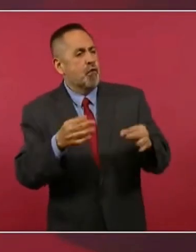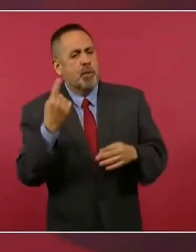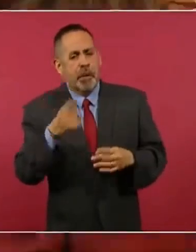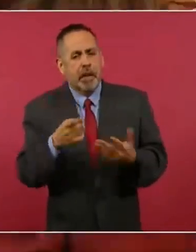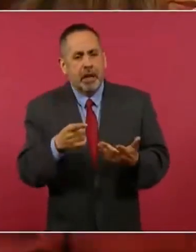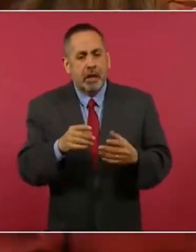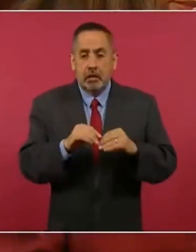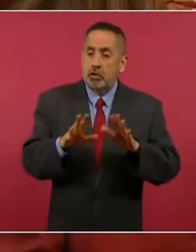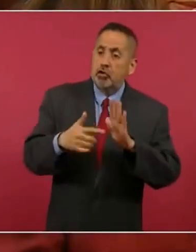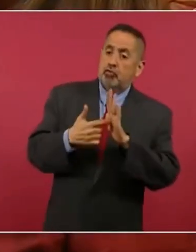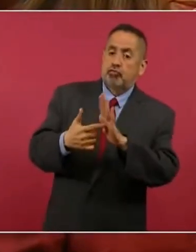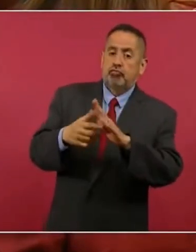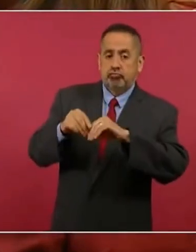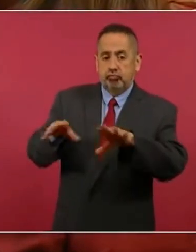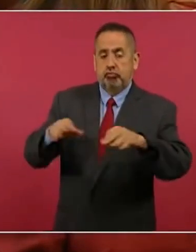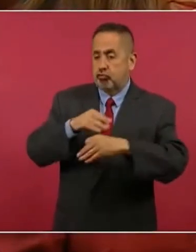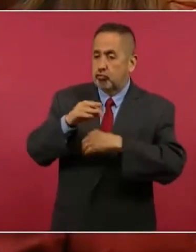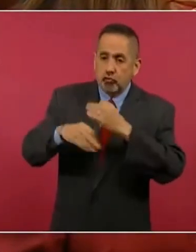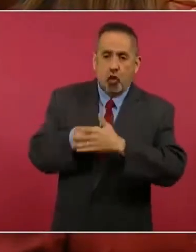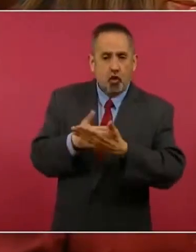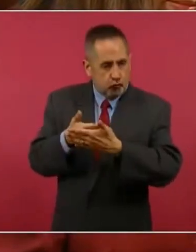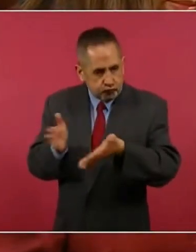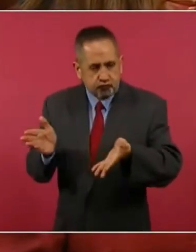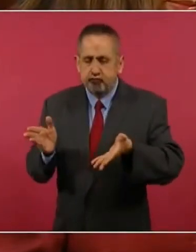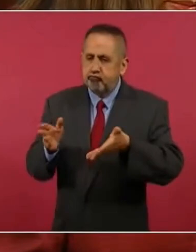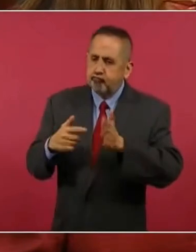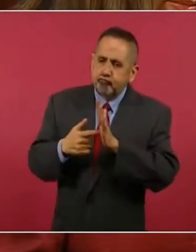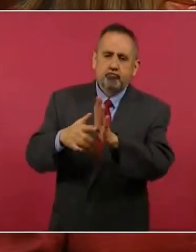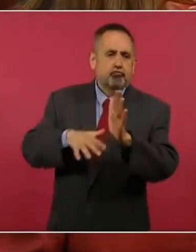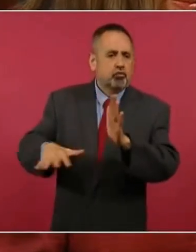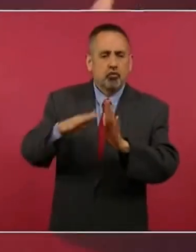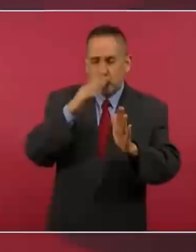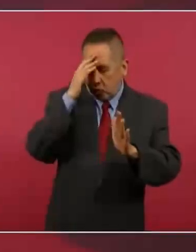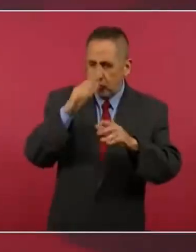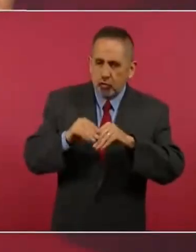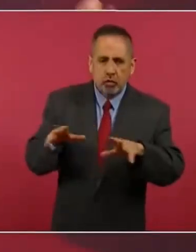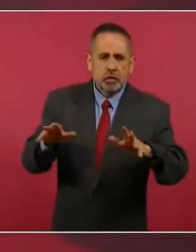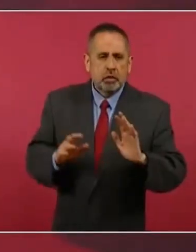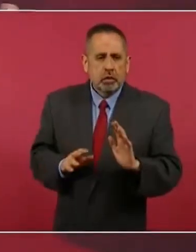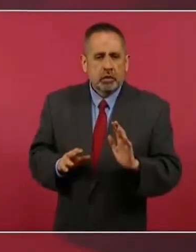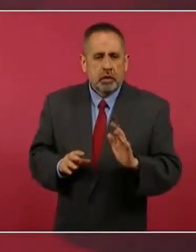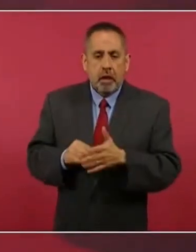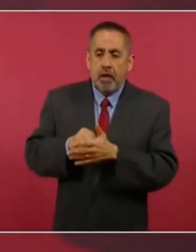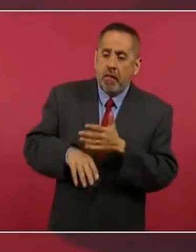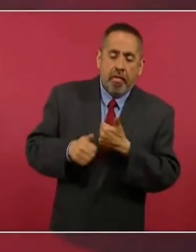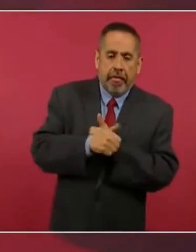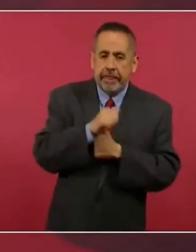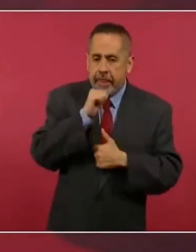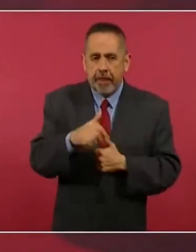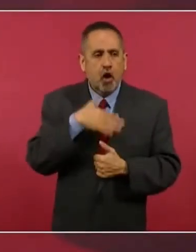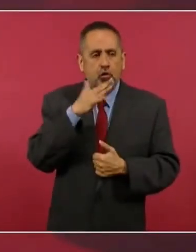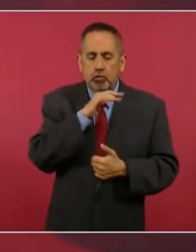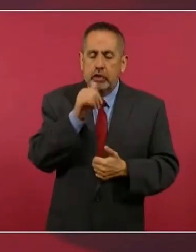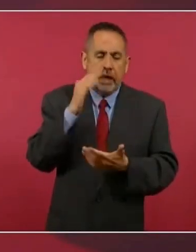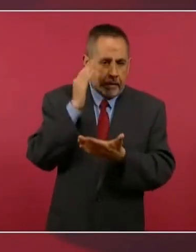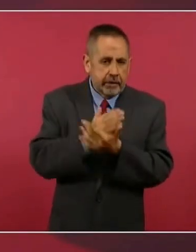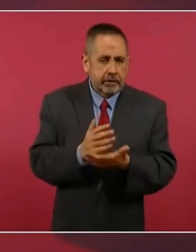¿Sí? Para que todo se ventilara y todo se conociera y no hubiese corrupción.